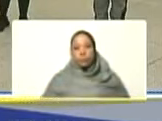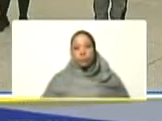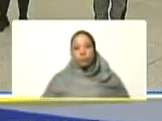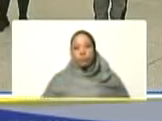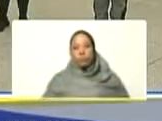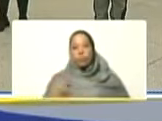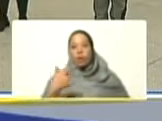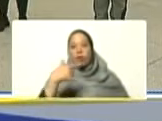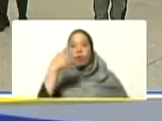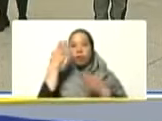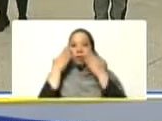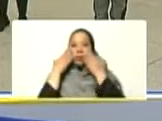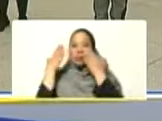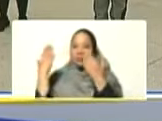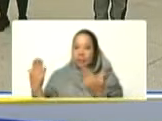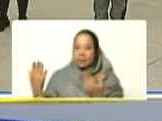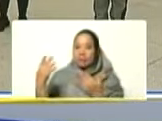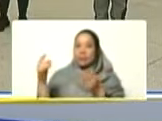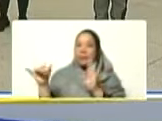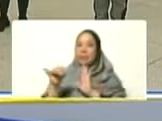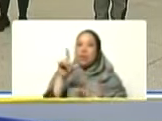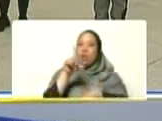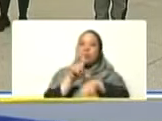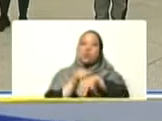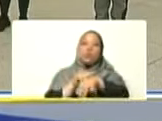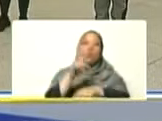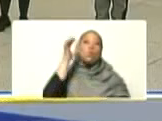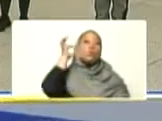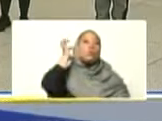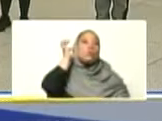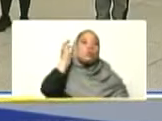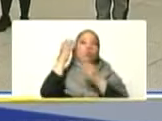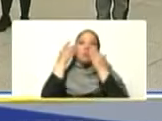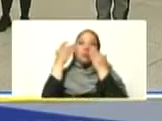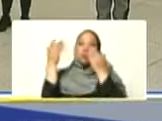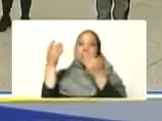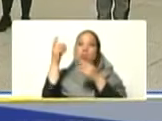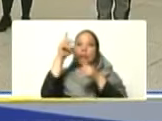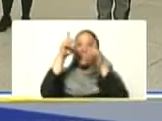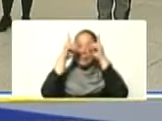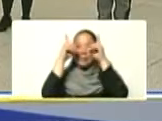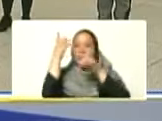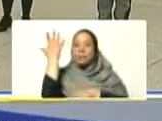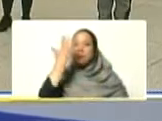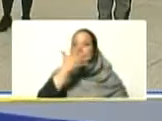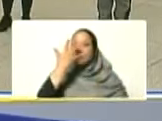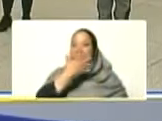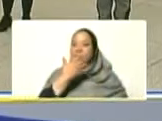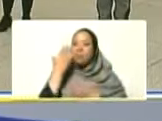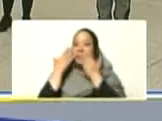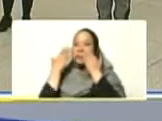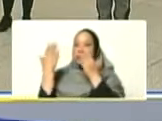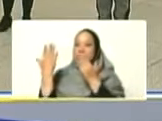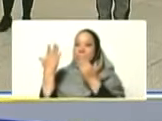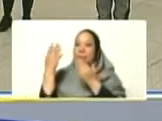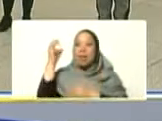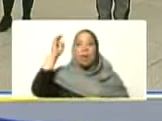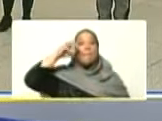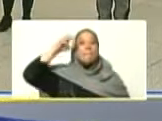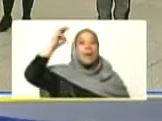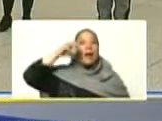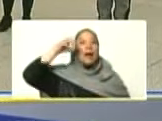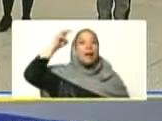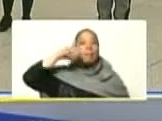Doctora Gabriela, doctora Delcy, doctora Magali, maestra Yelitza, querida maestra